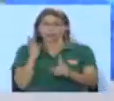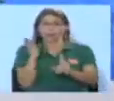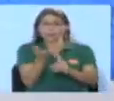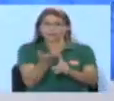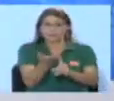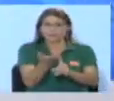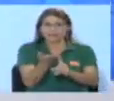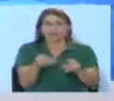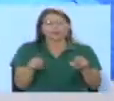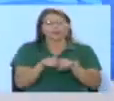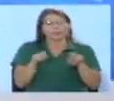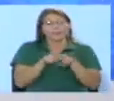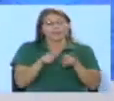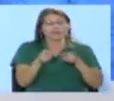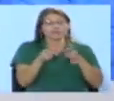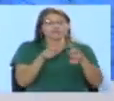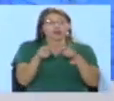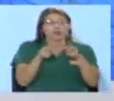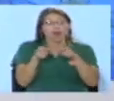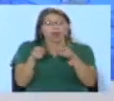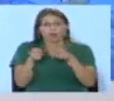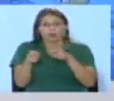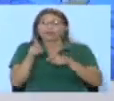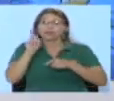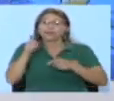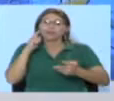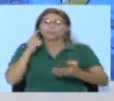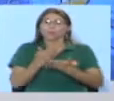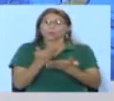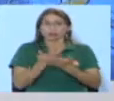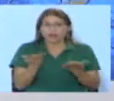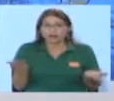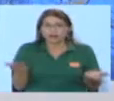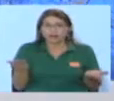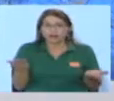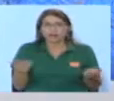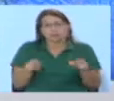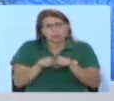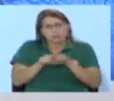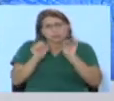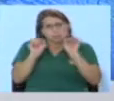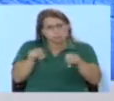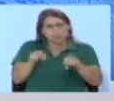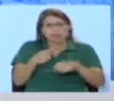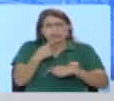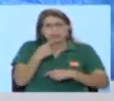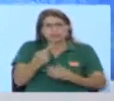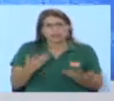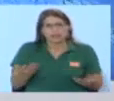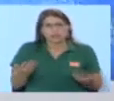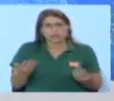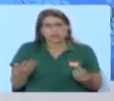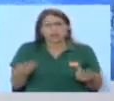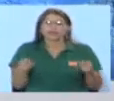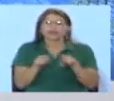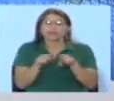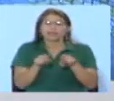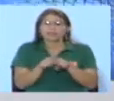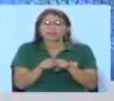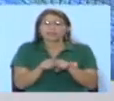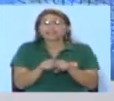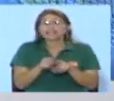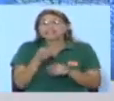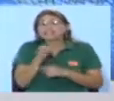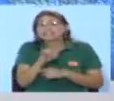regulador es precisamente demostrar, y me parece también legítimo que pueda decirlo, y me parece que también es ideal, que si